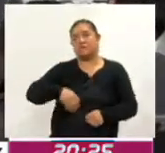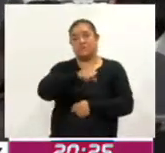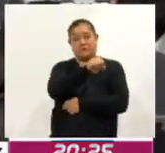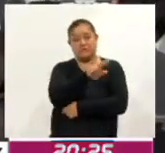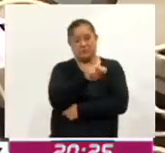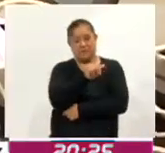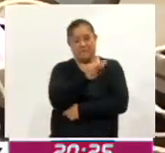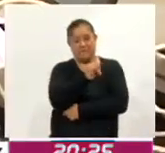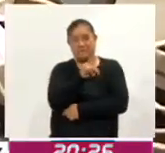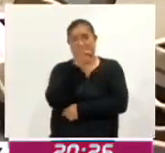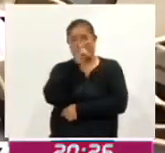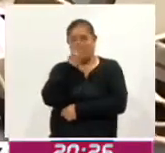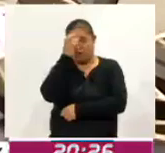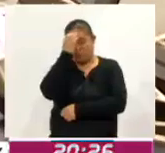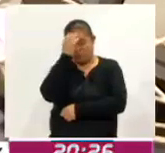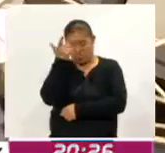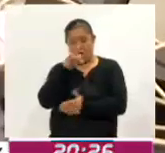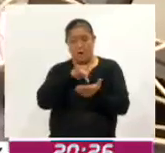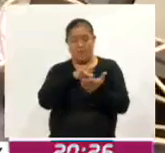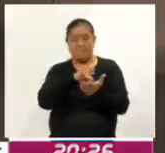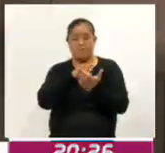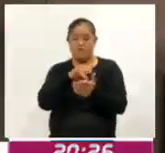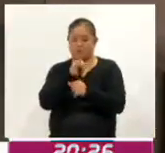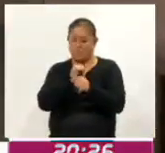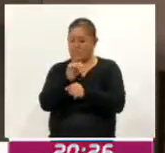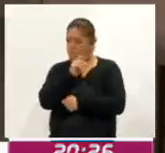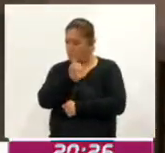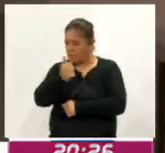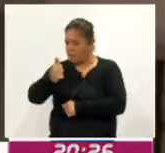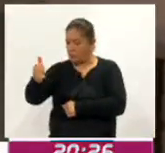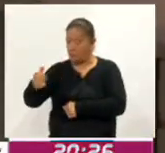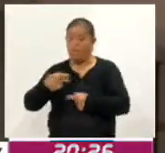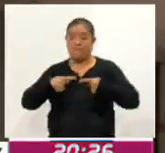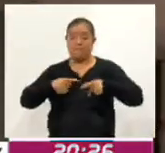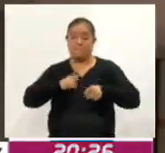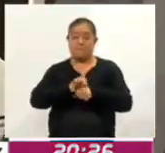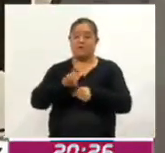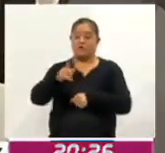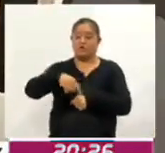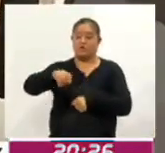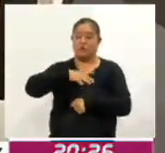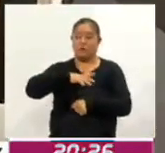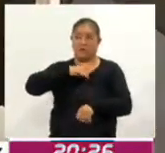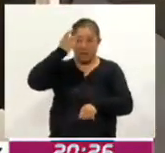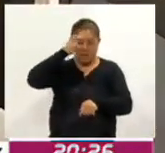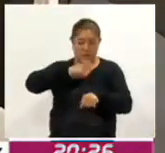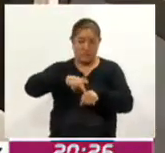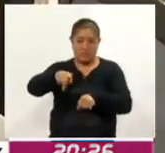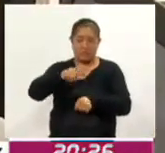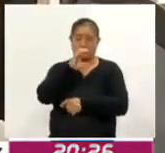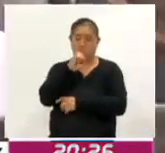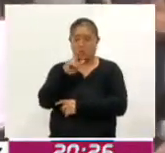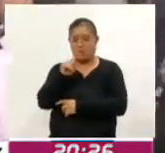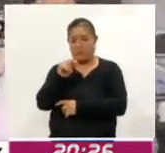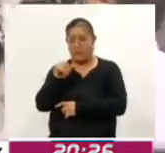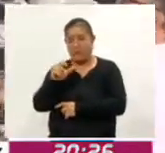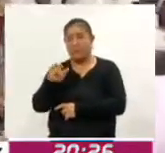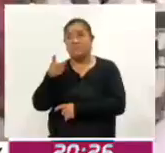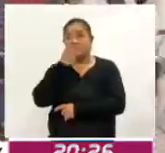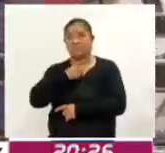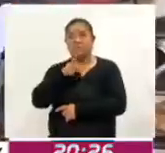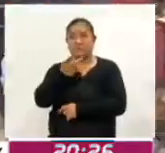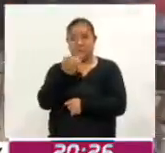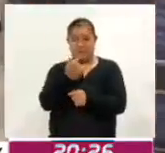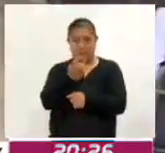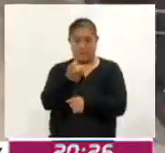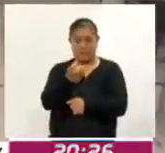y compromiso de cada uno de los investigadores, directivos y personal que integra el Colegio de Tlaxcala. Detalló que esta institución